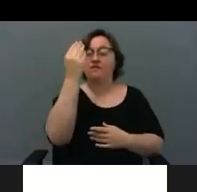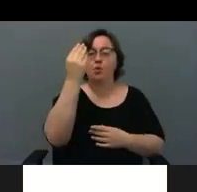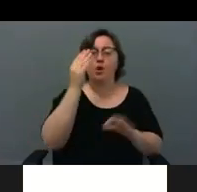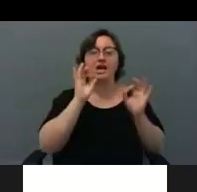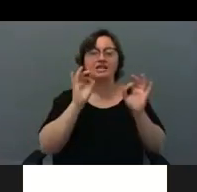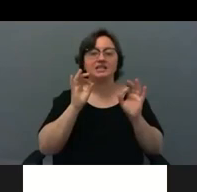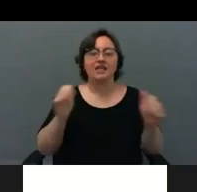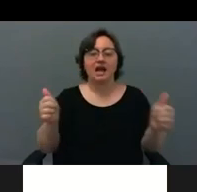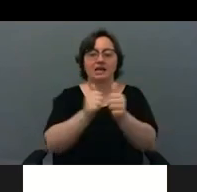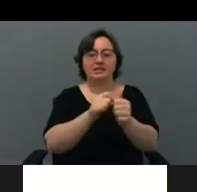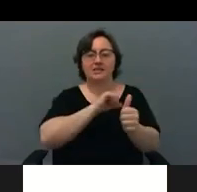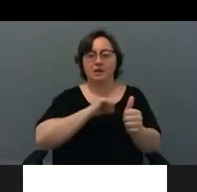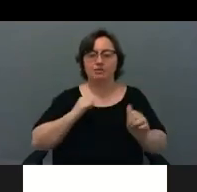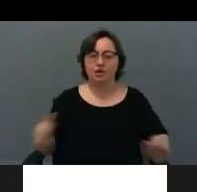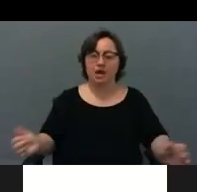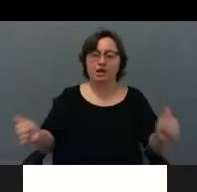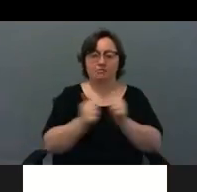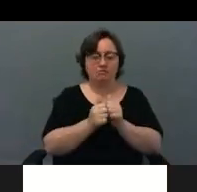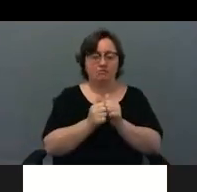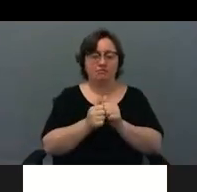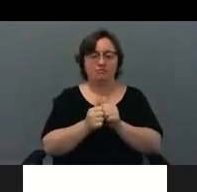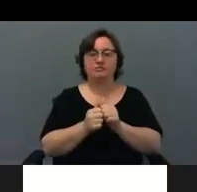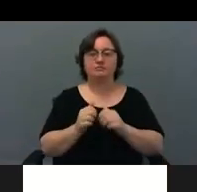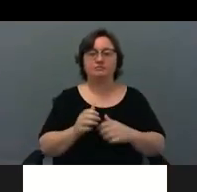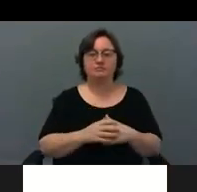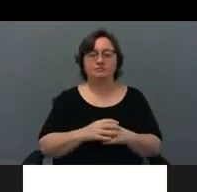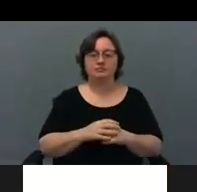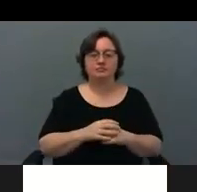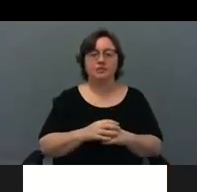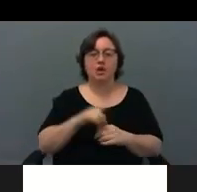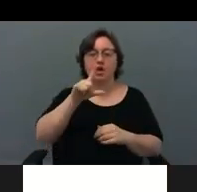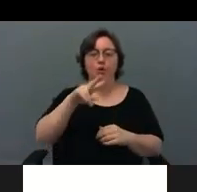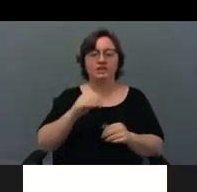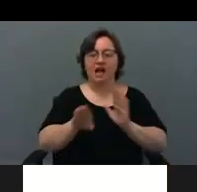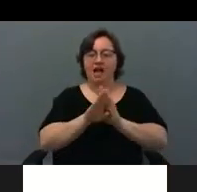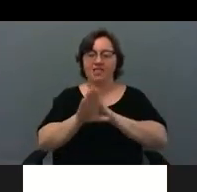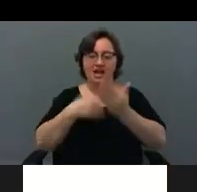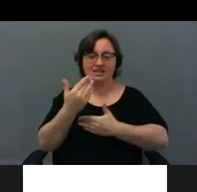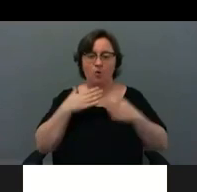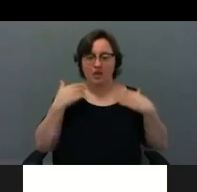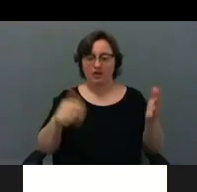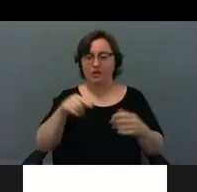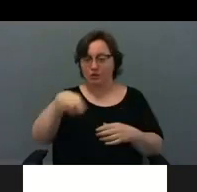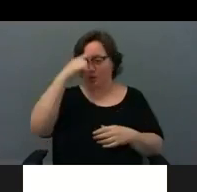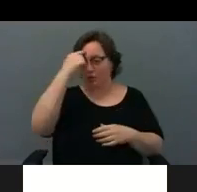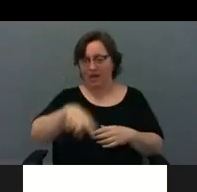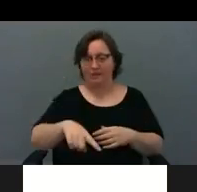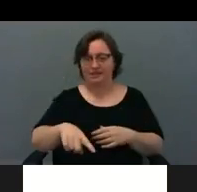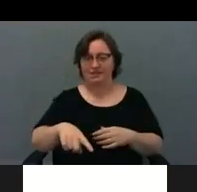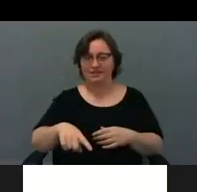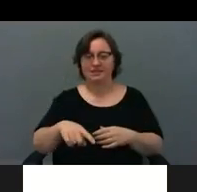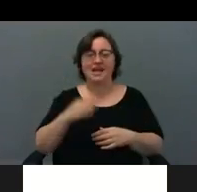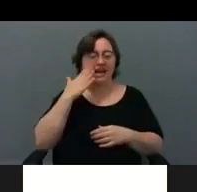la asistencia personal. Luis, adelante. ya sabes que con todo